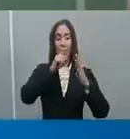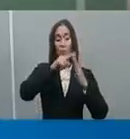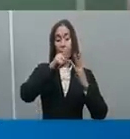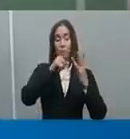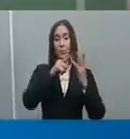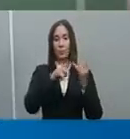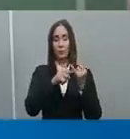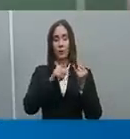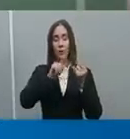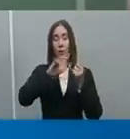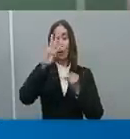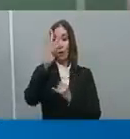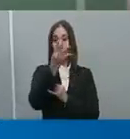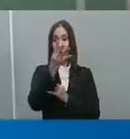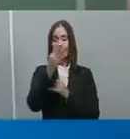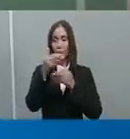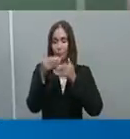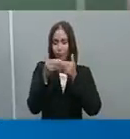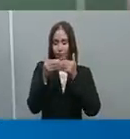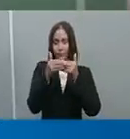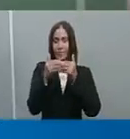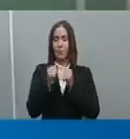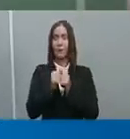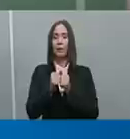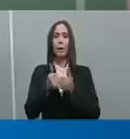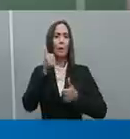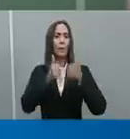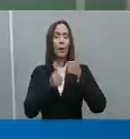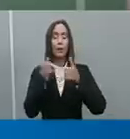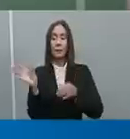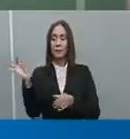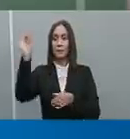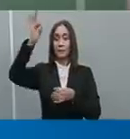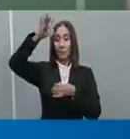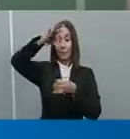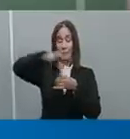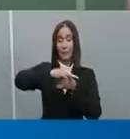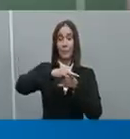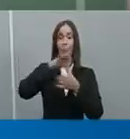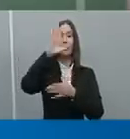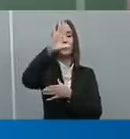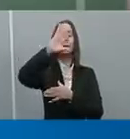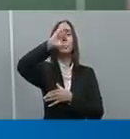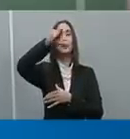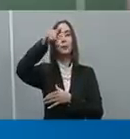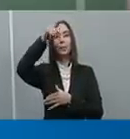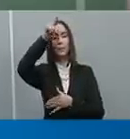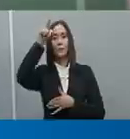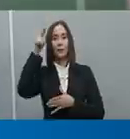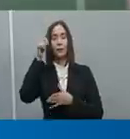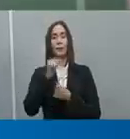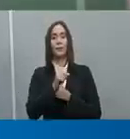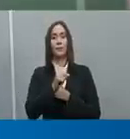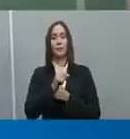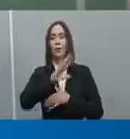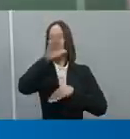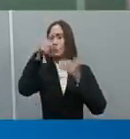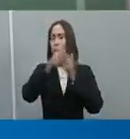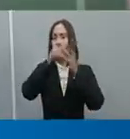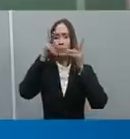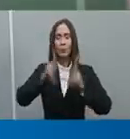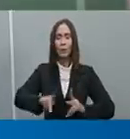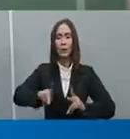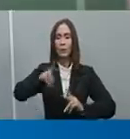ya cerca. Me refiero a la jornada electoral del 5 de julio. El pueblo dominicano está llamado a acudir a las